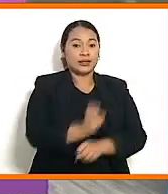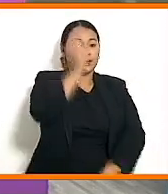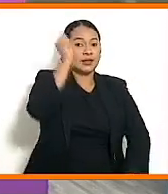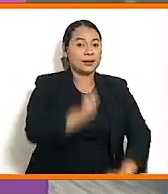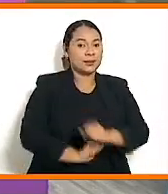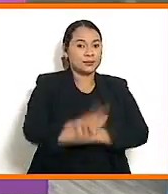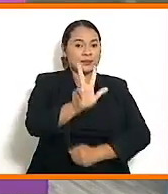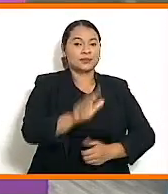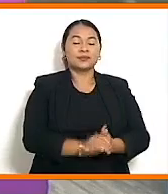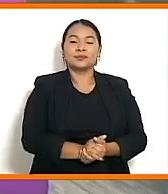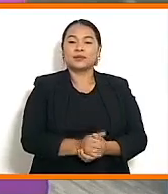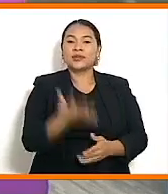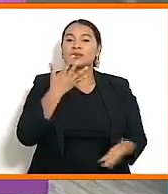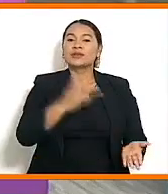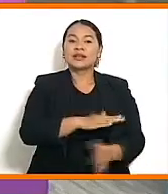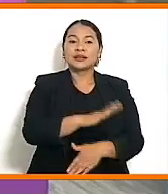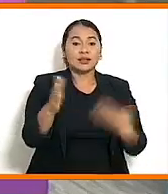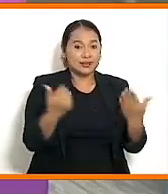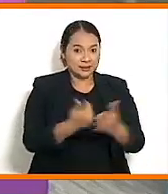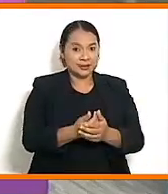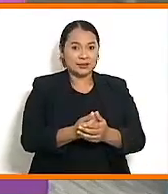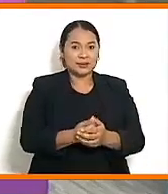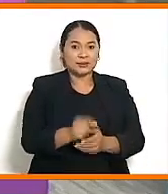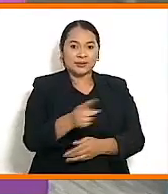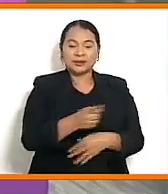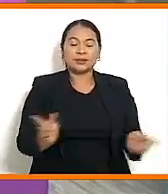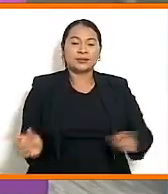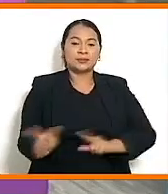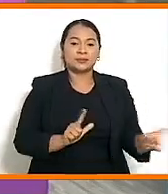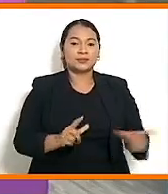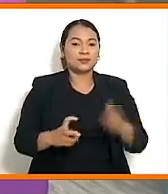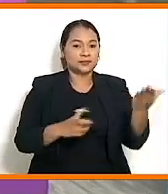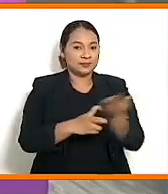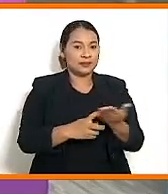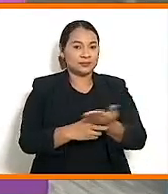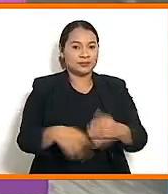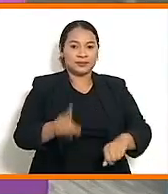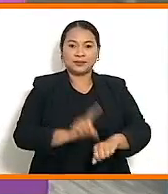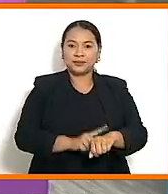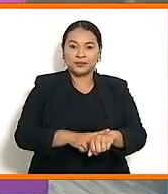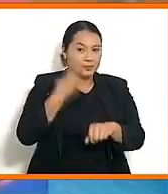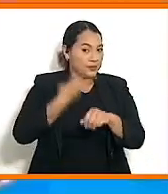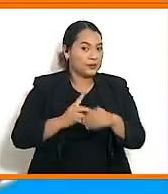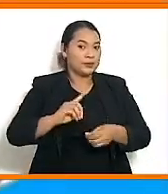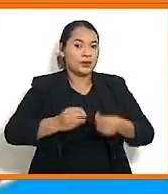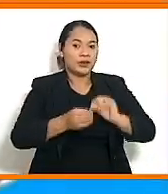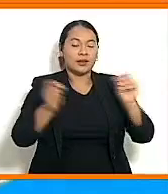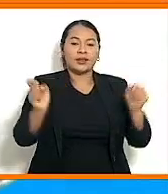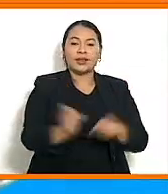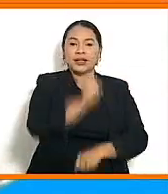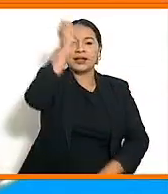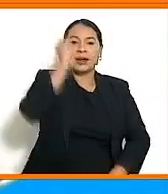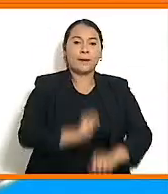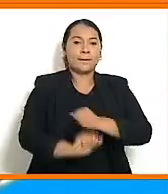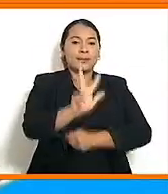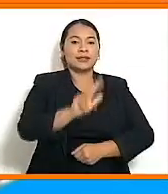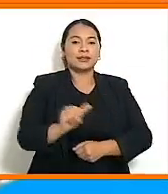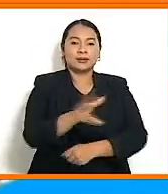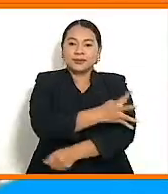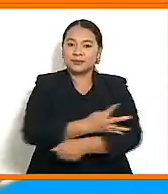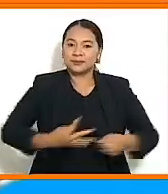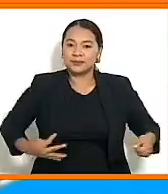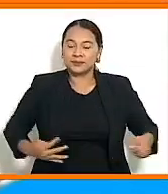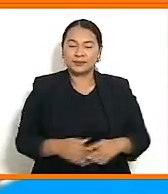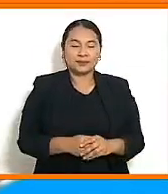Pega 3. Les deseo muchísima suerte a todos, espero tengan su boleto en mano porque ese primer número ganador en Pega 3 en esta tarde de hoy